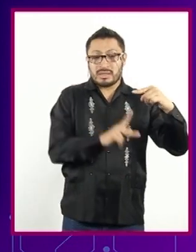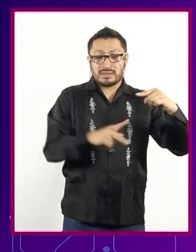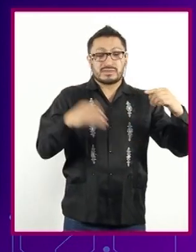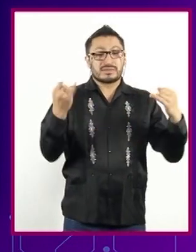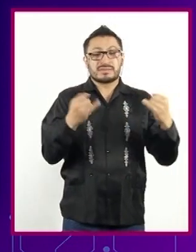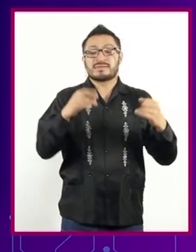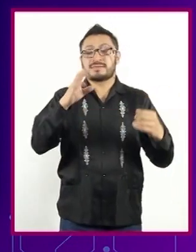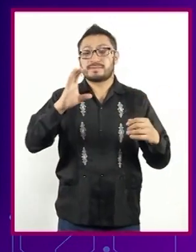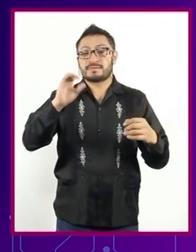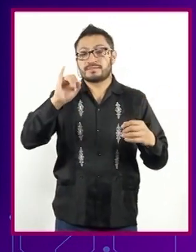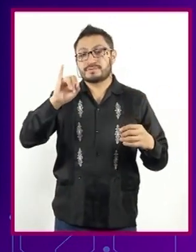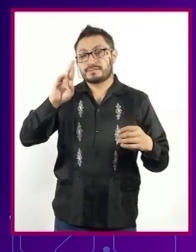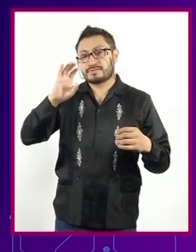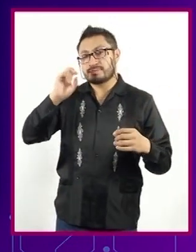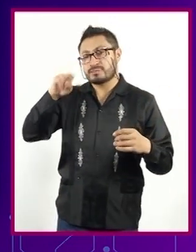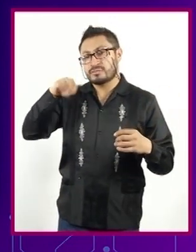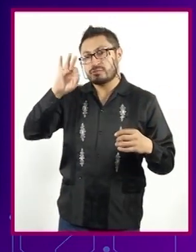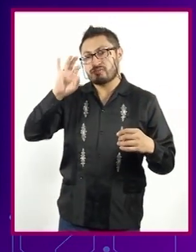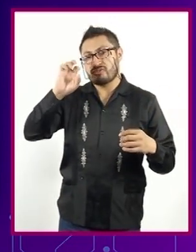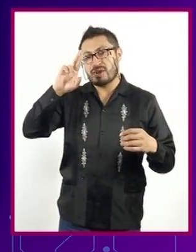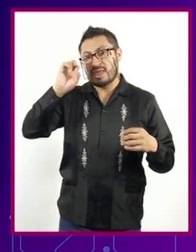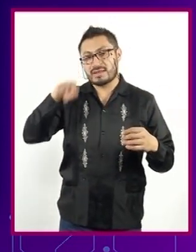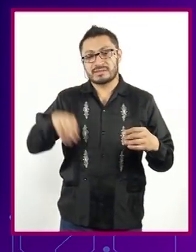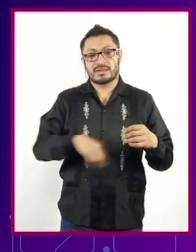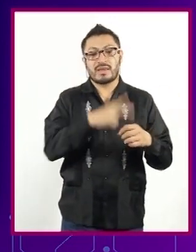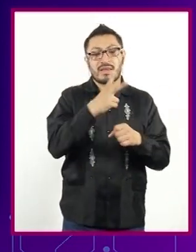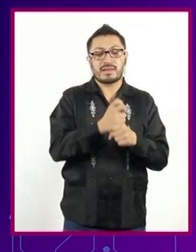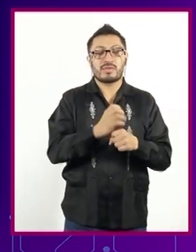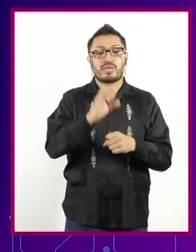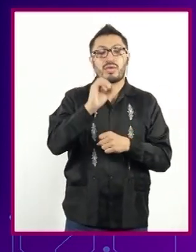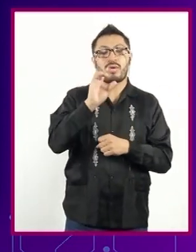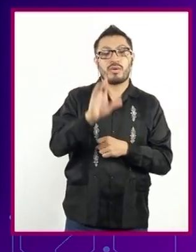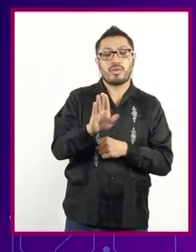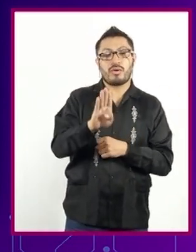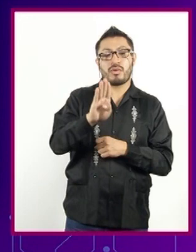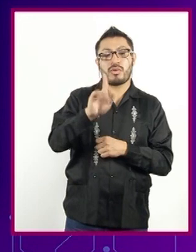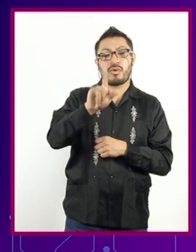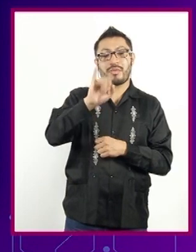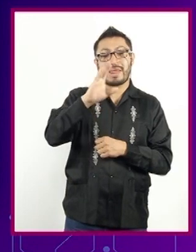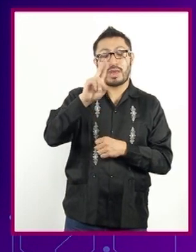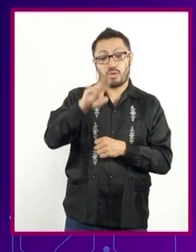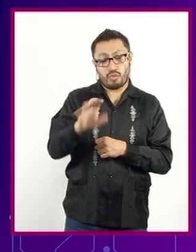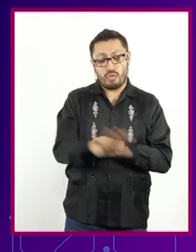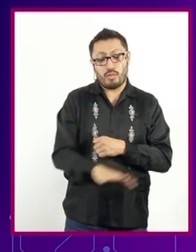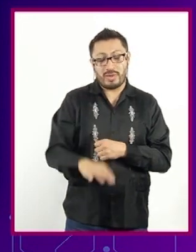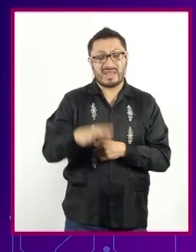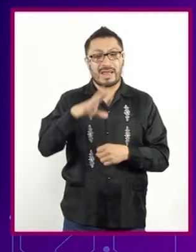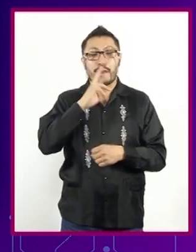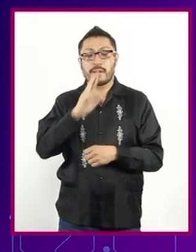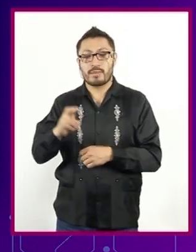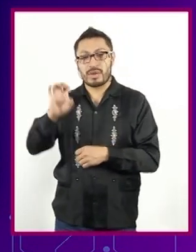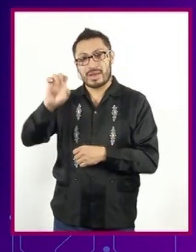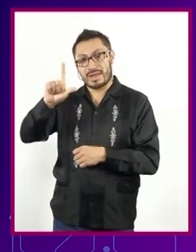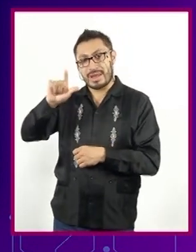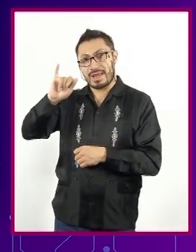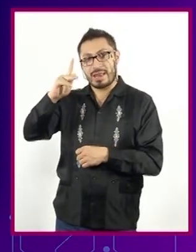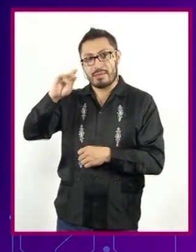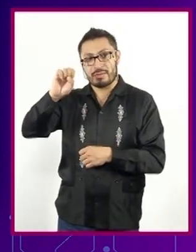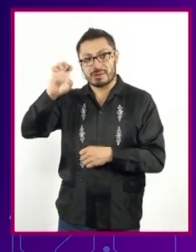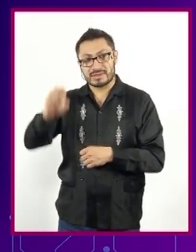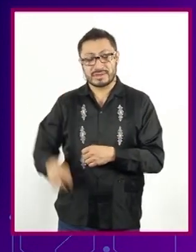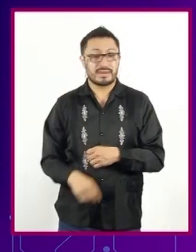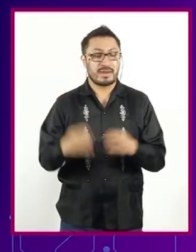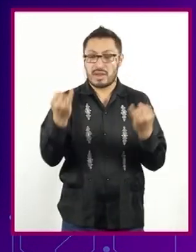circunferencia. El segundo fue oblicuo a la base y se obtuvo una elipse, igual que en